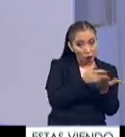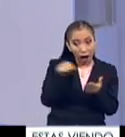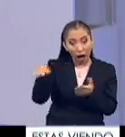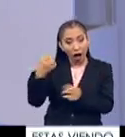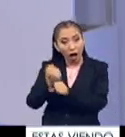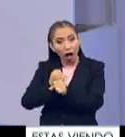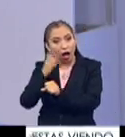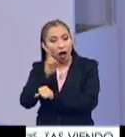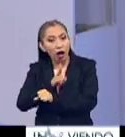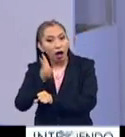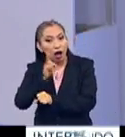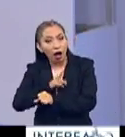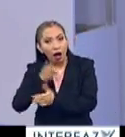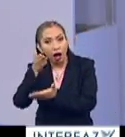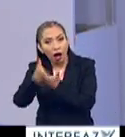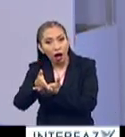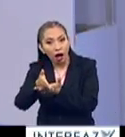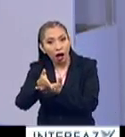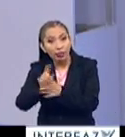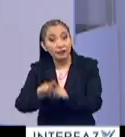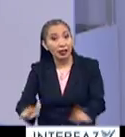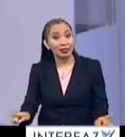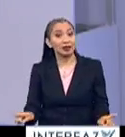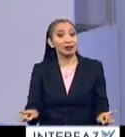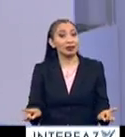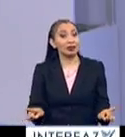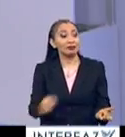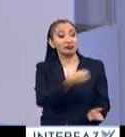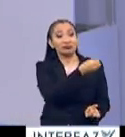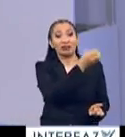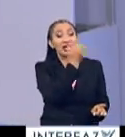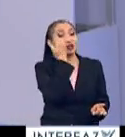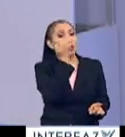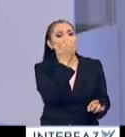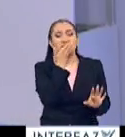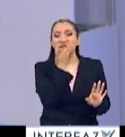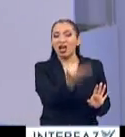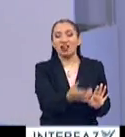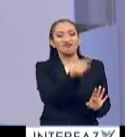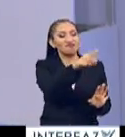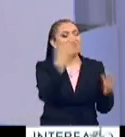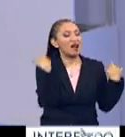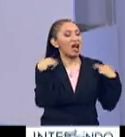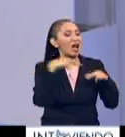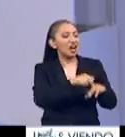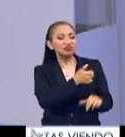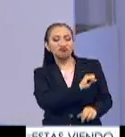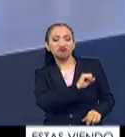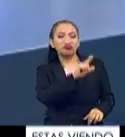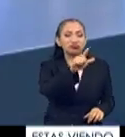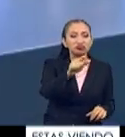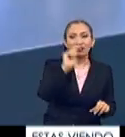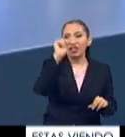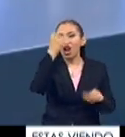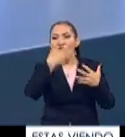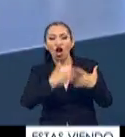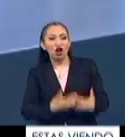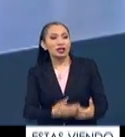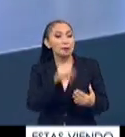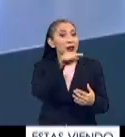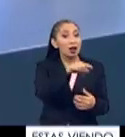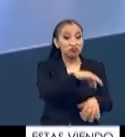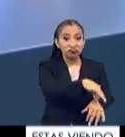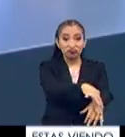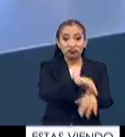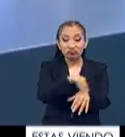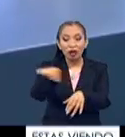que puedes aplicar ya sobre tu paciente. Ninguna escuela te lo da. Digo, aunque tengas muy buenos equipos, toda la tecnología más avanzada, pero no